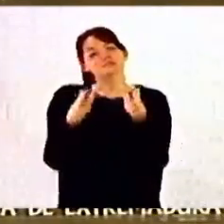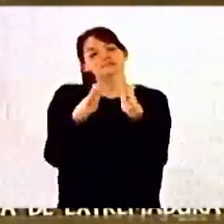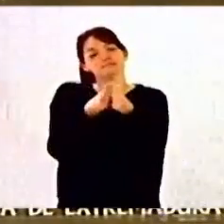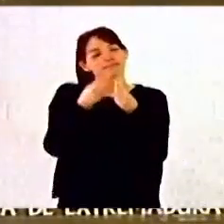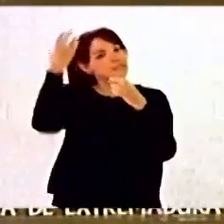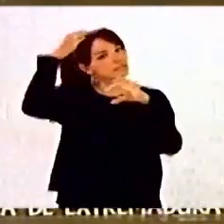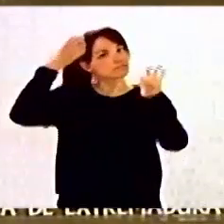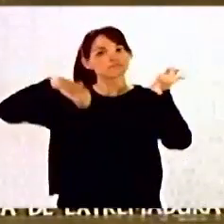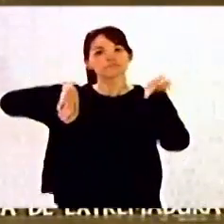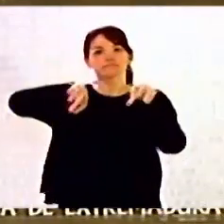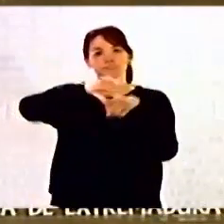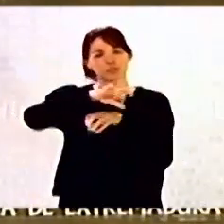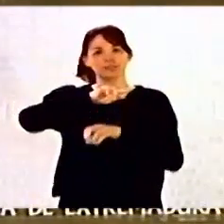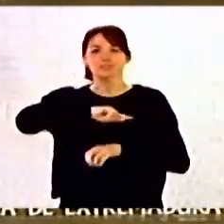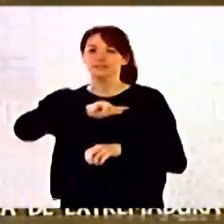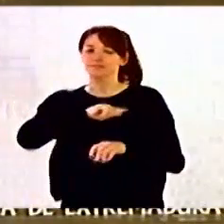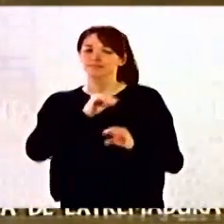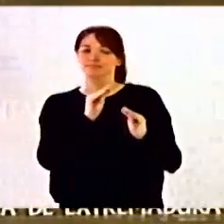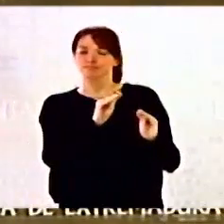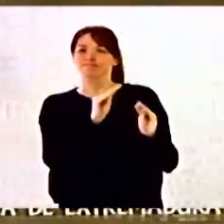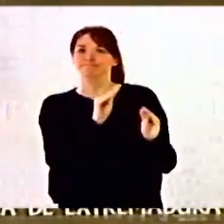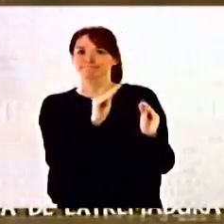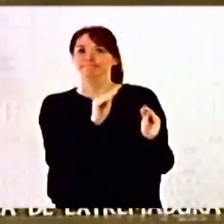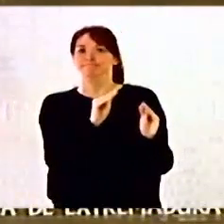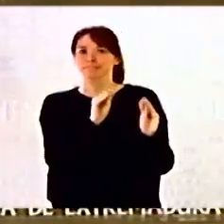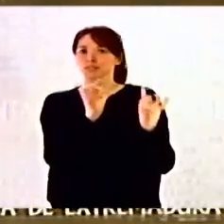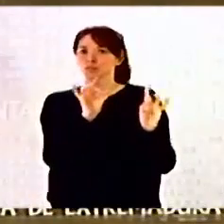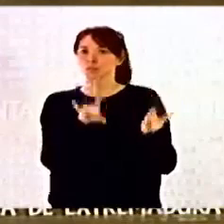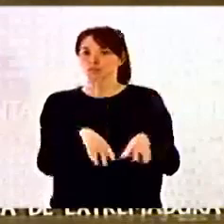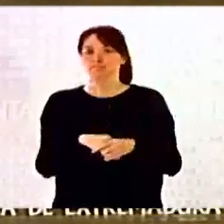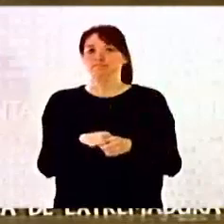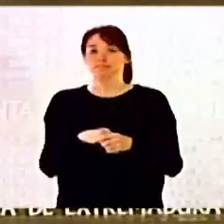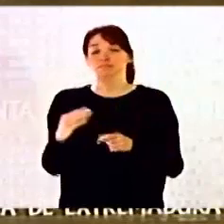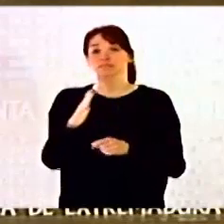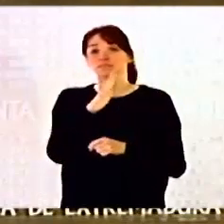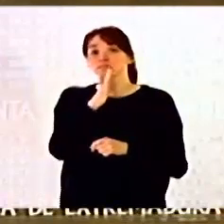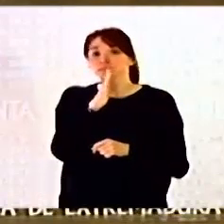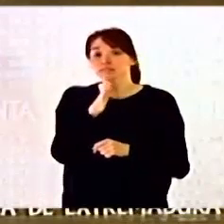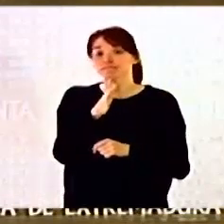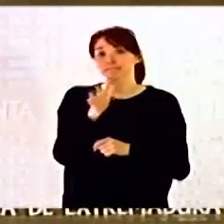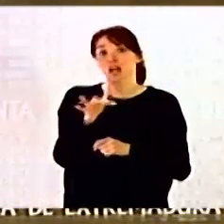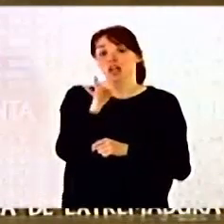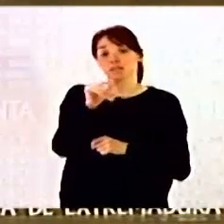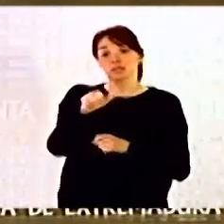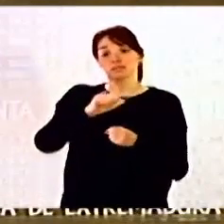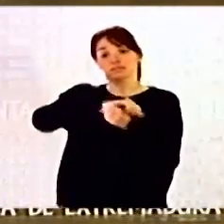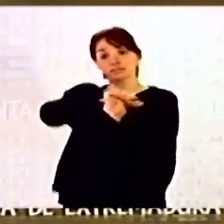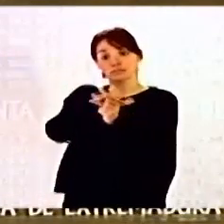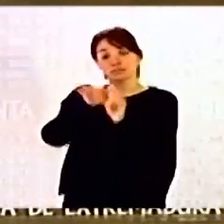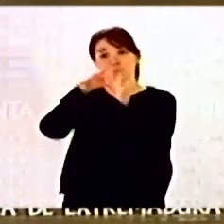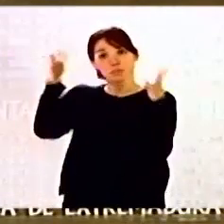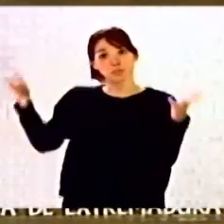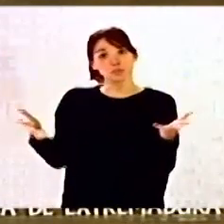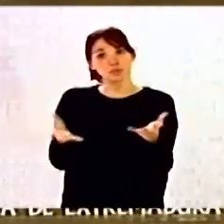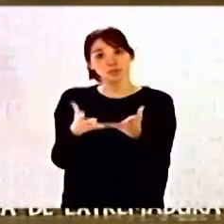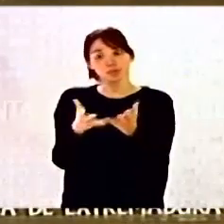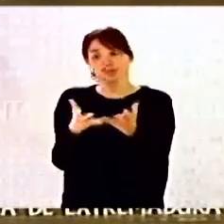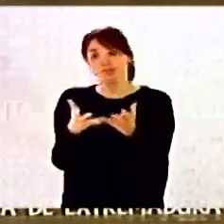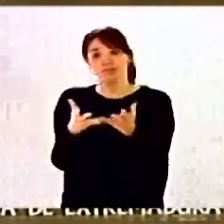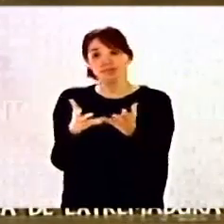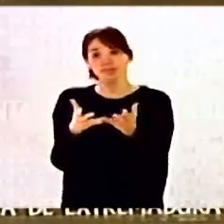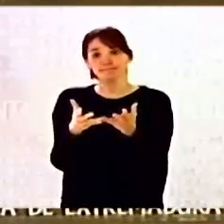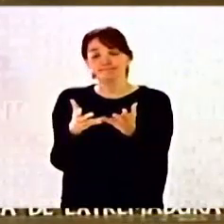empatizar, ponerme en su piel, en la piel de ellos, ya que, además, con esta pandemia no hemos podido estar cerca